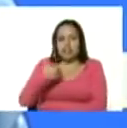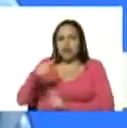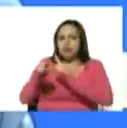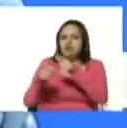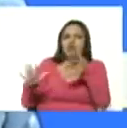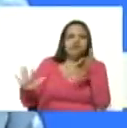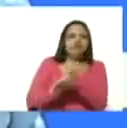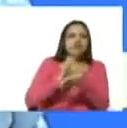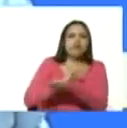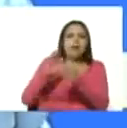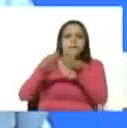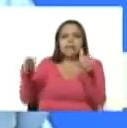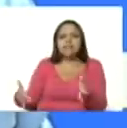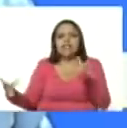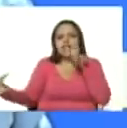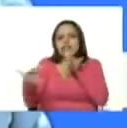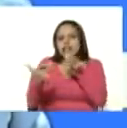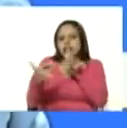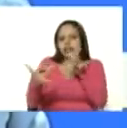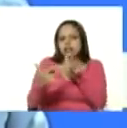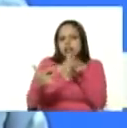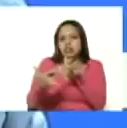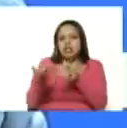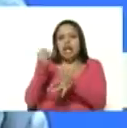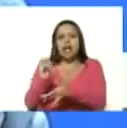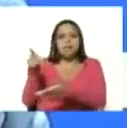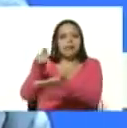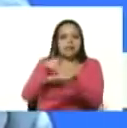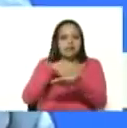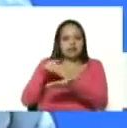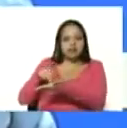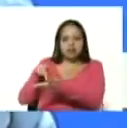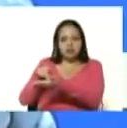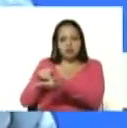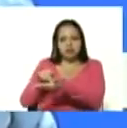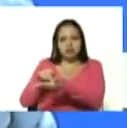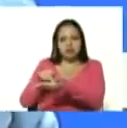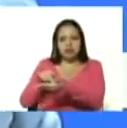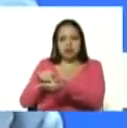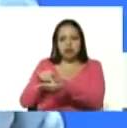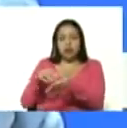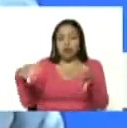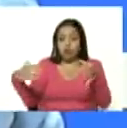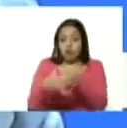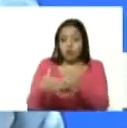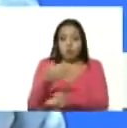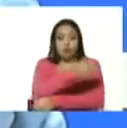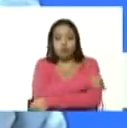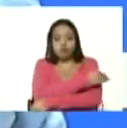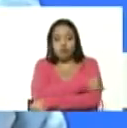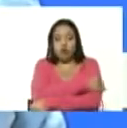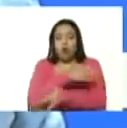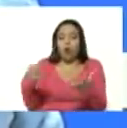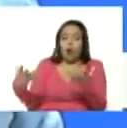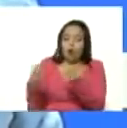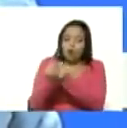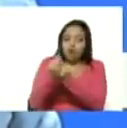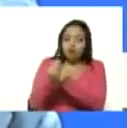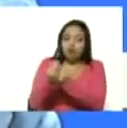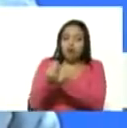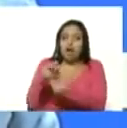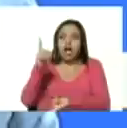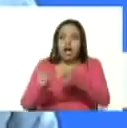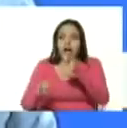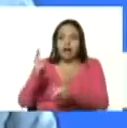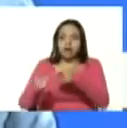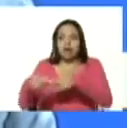sobre la mesa técnica que, donde hay participación de miembros de la oposición junto con miembros de